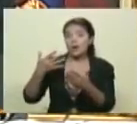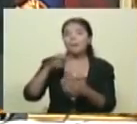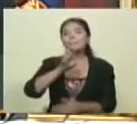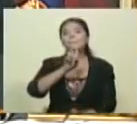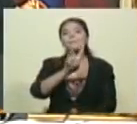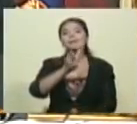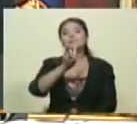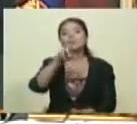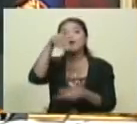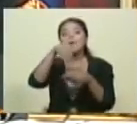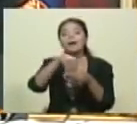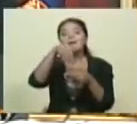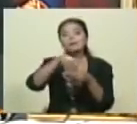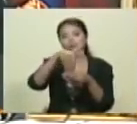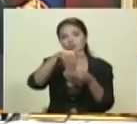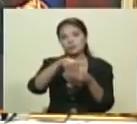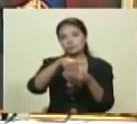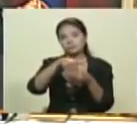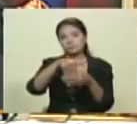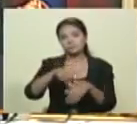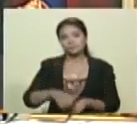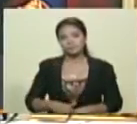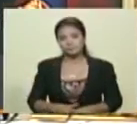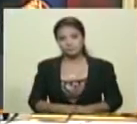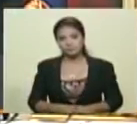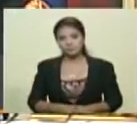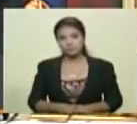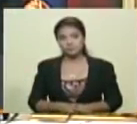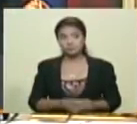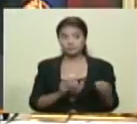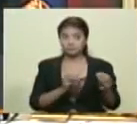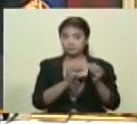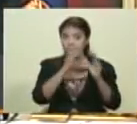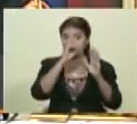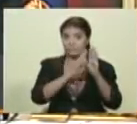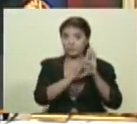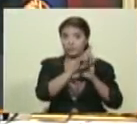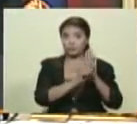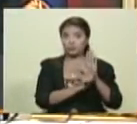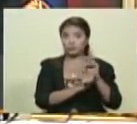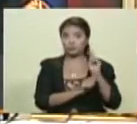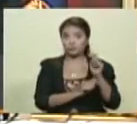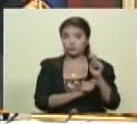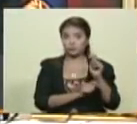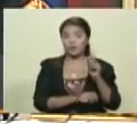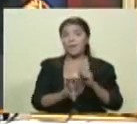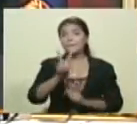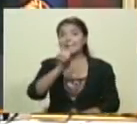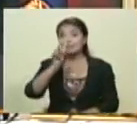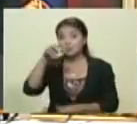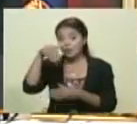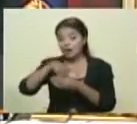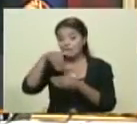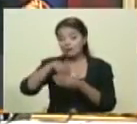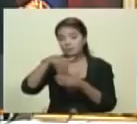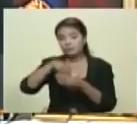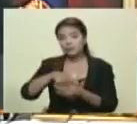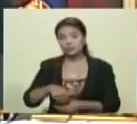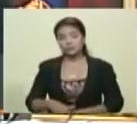21 elecciones. De acuerdo a nuestra constitución, 21 elecciones.